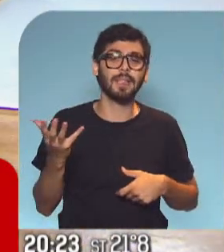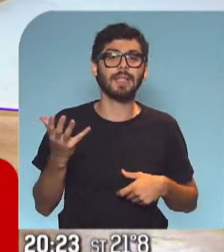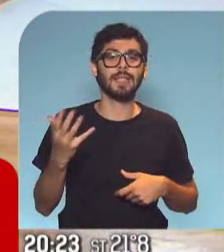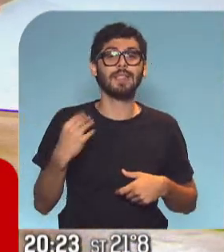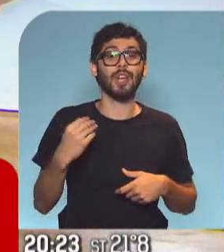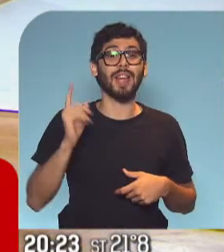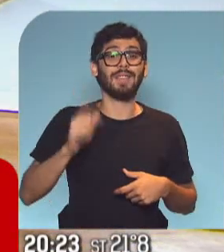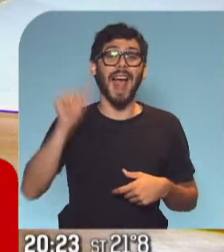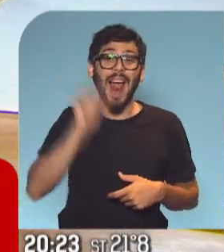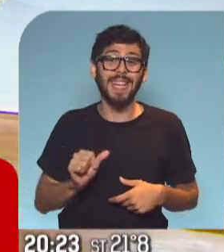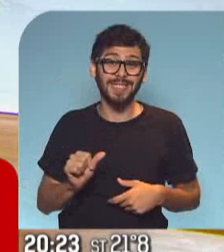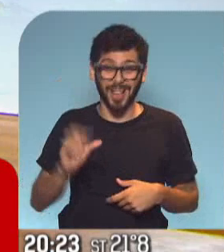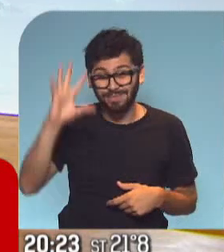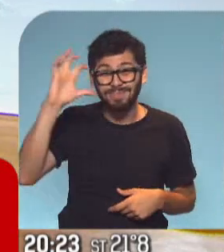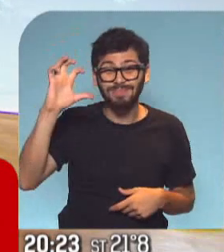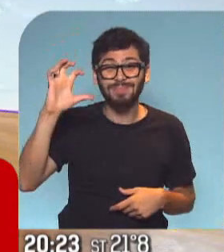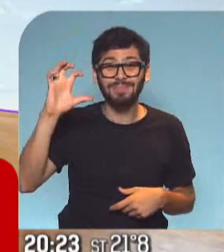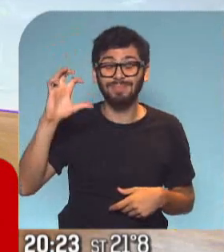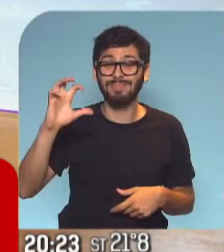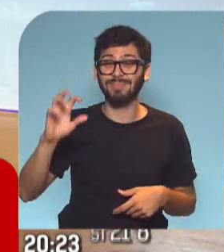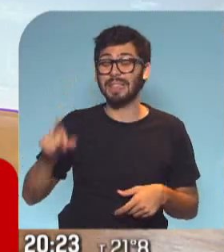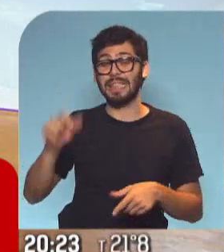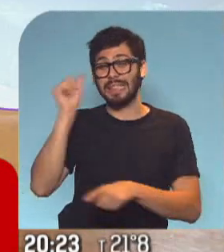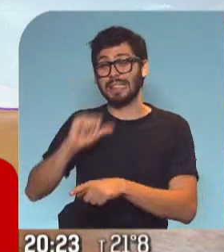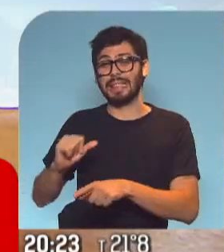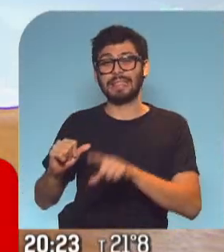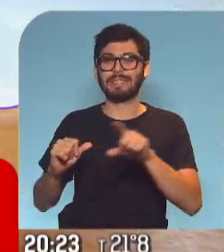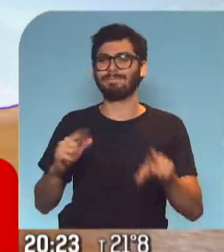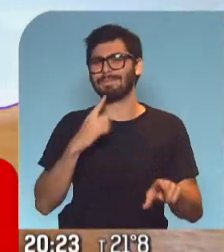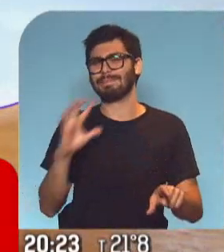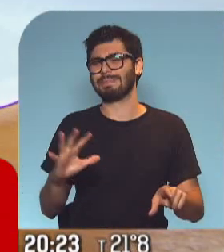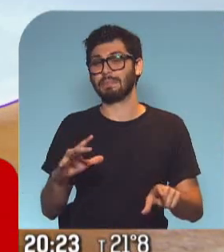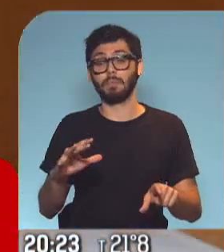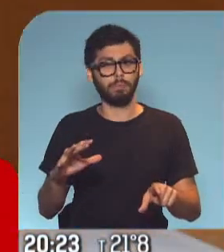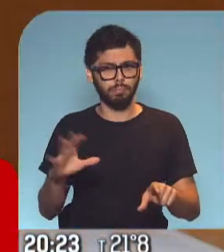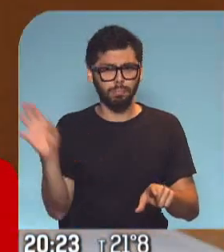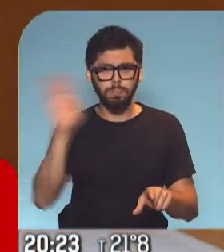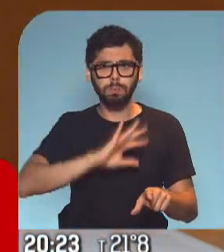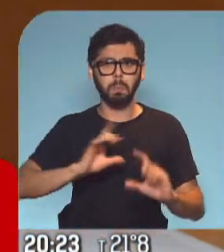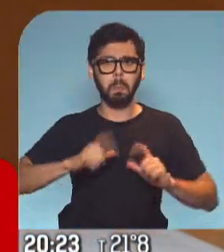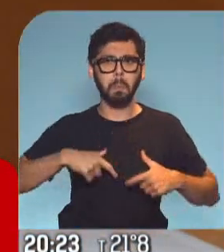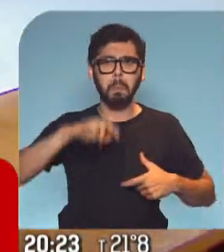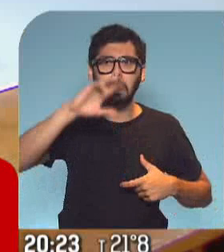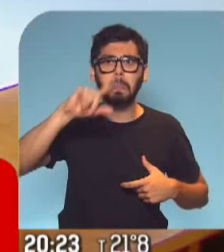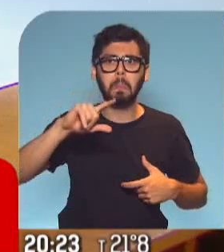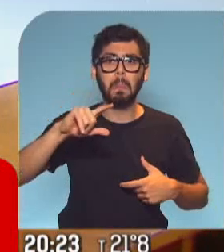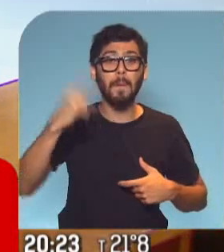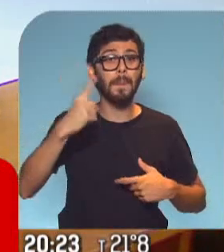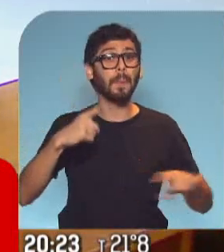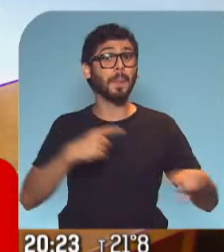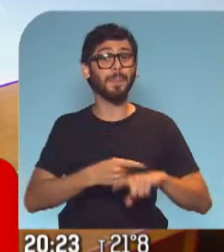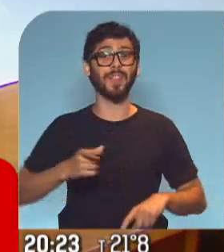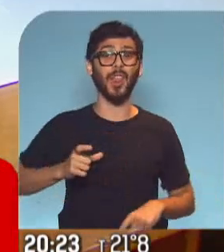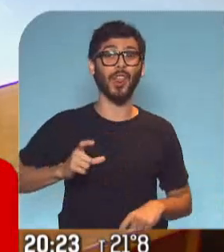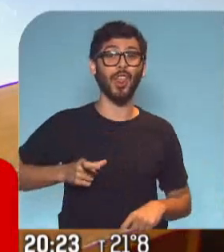llegó también lesionado. Si recordás bien, nadie daba... fue épico porque no se sabía cómo iba a rendir. Y en el primer partido le ganó a Djokovic.